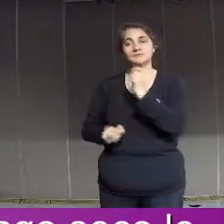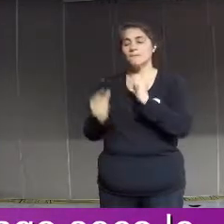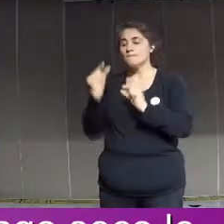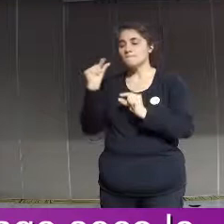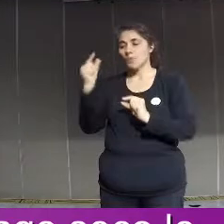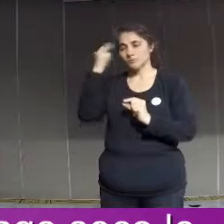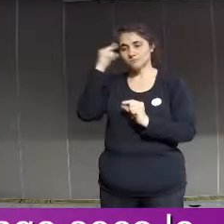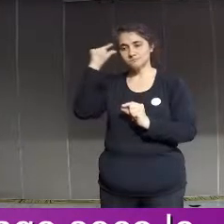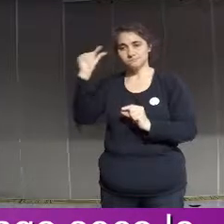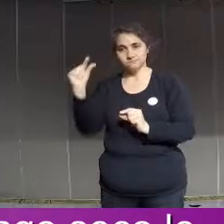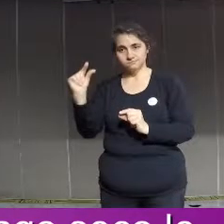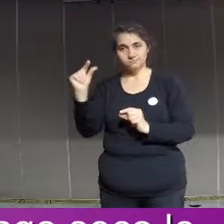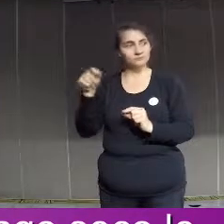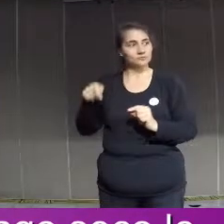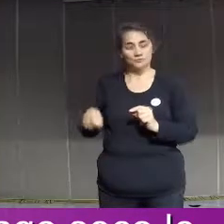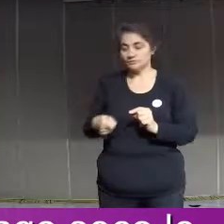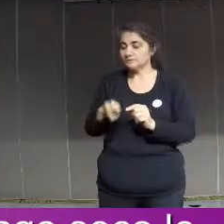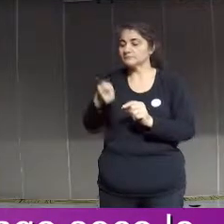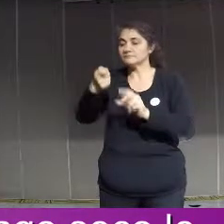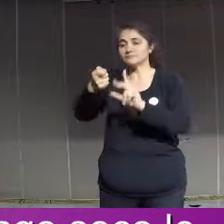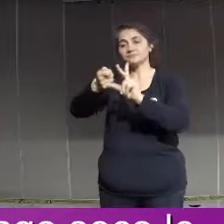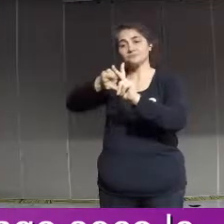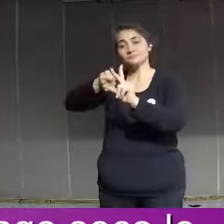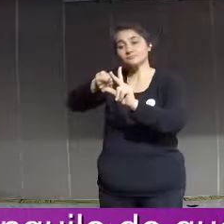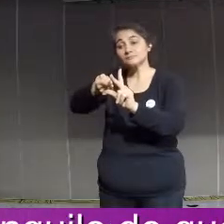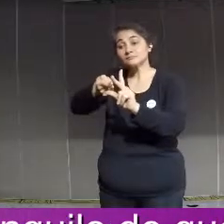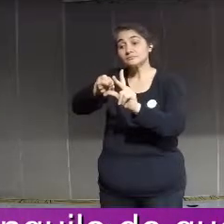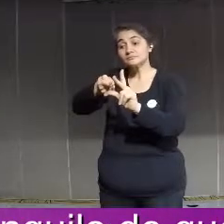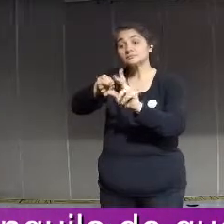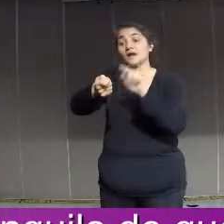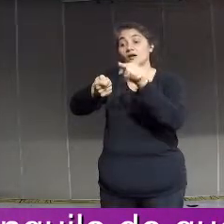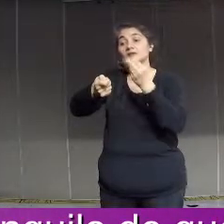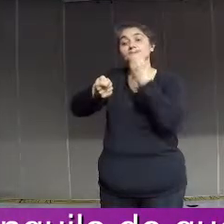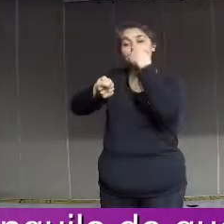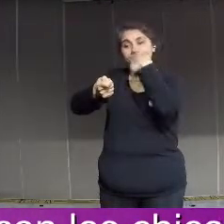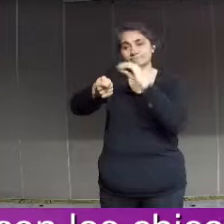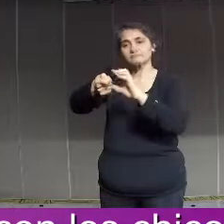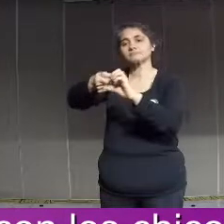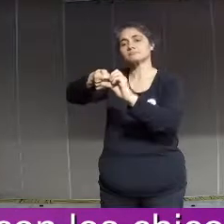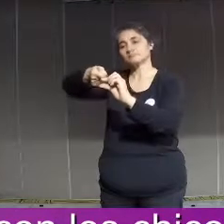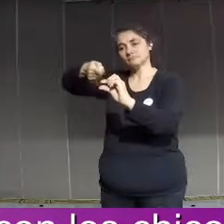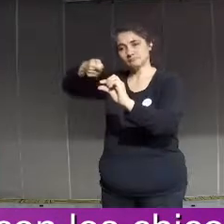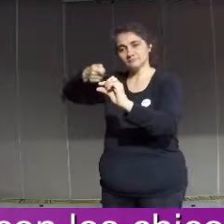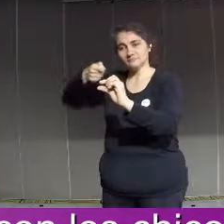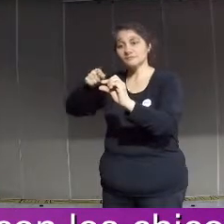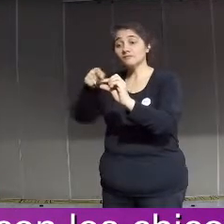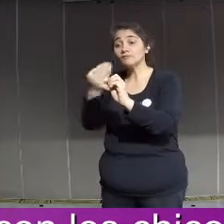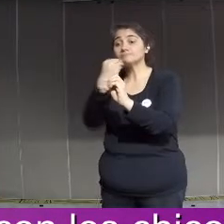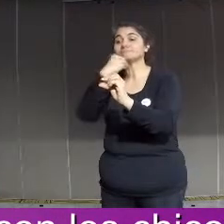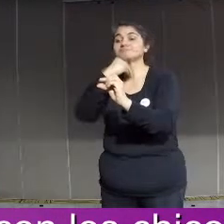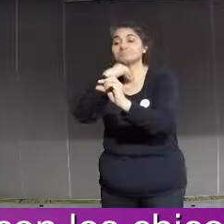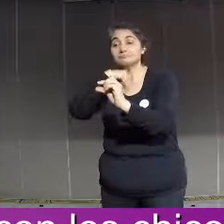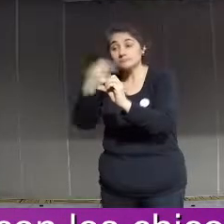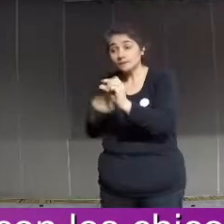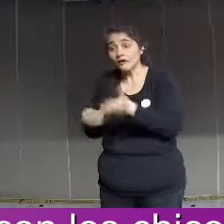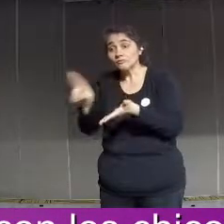una cuchara, traga, traga, volvé a tragar, vuelve a tragar. El que no puede volver a